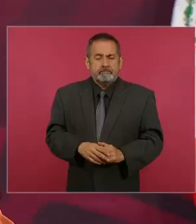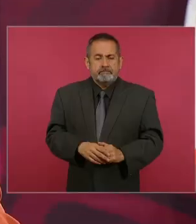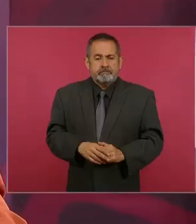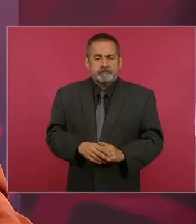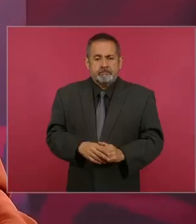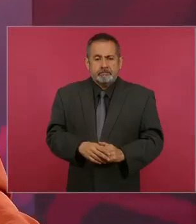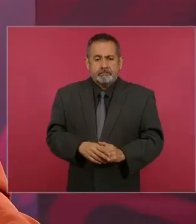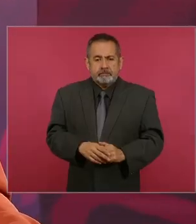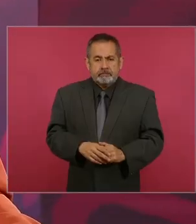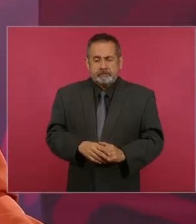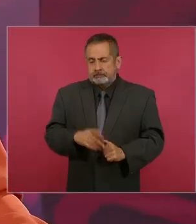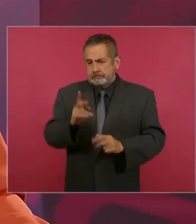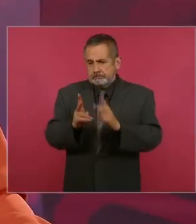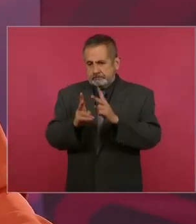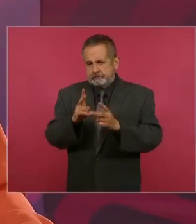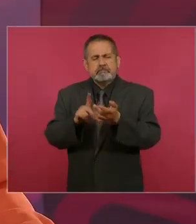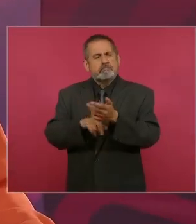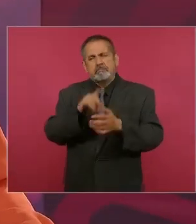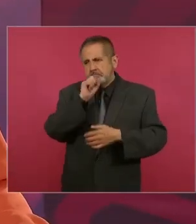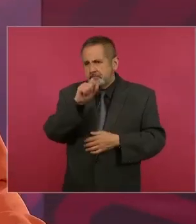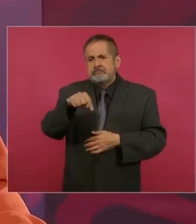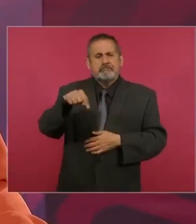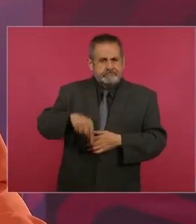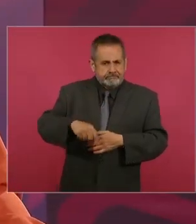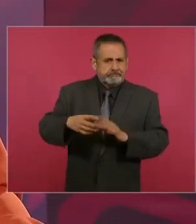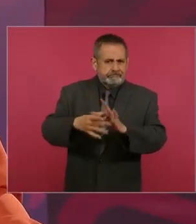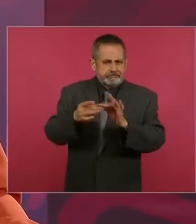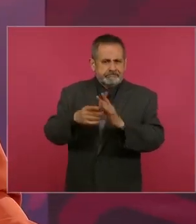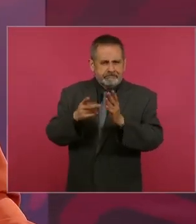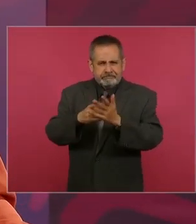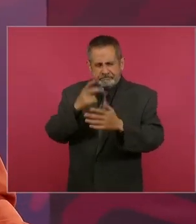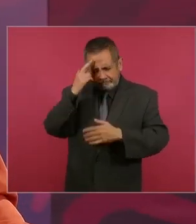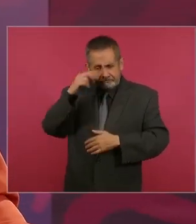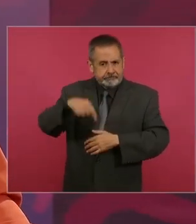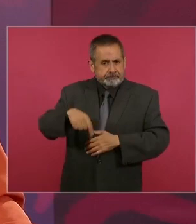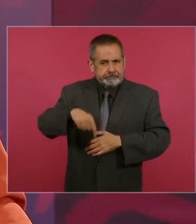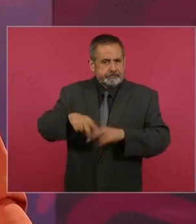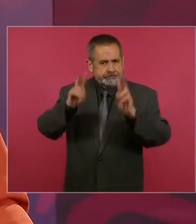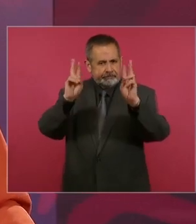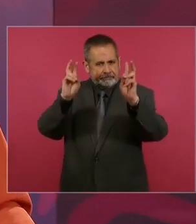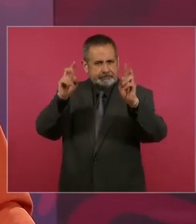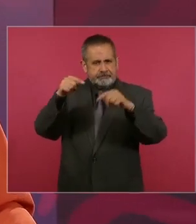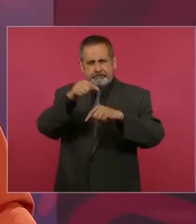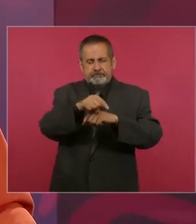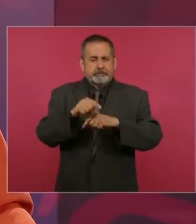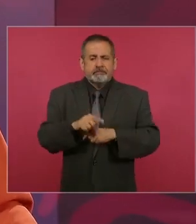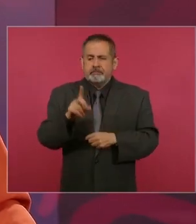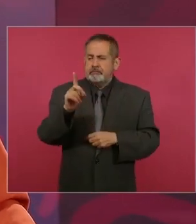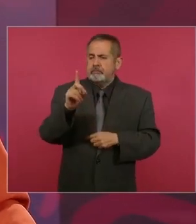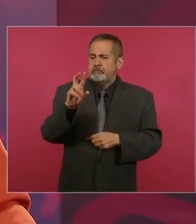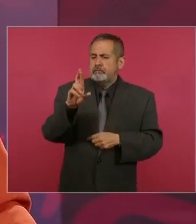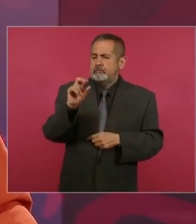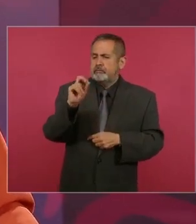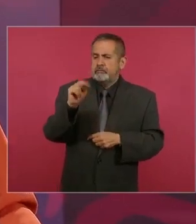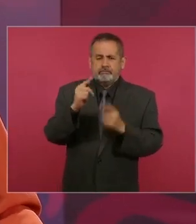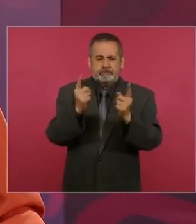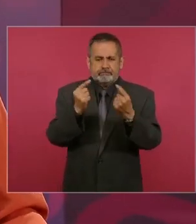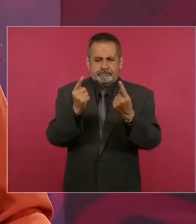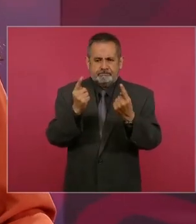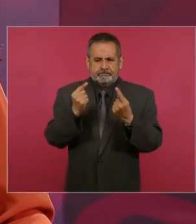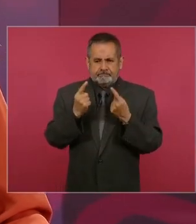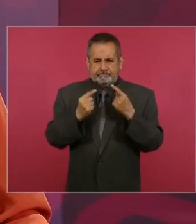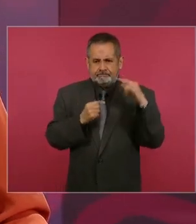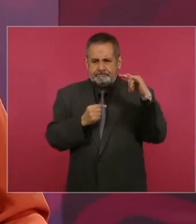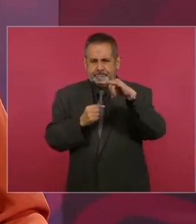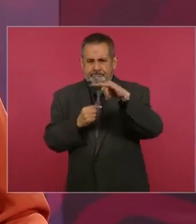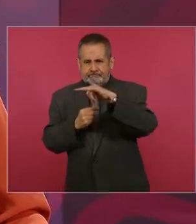platicar también, incluso aquí también se ha hablado del asunto respecto a este tema de los drones. Hay una iniciativa ya